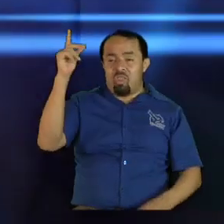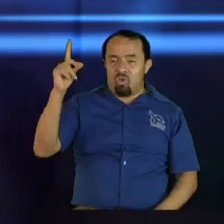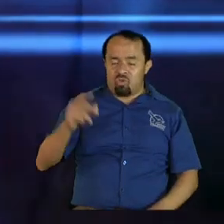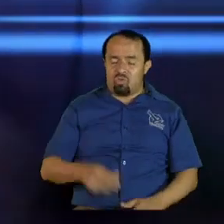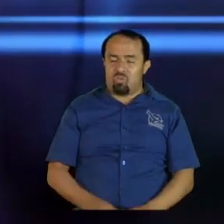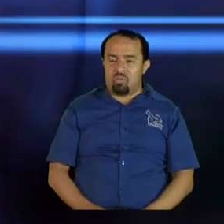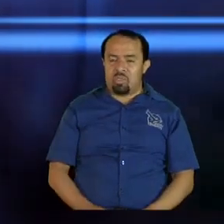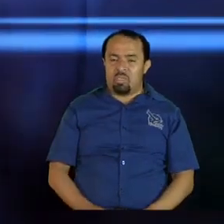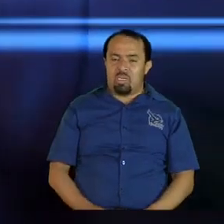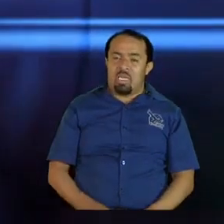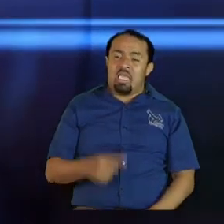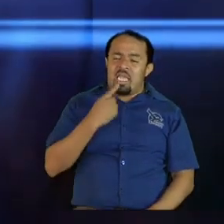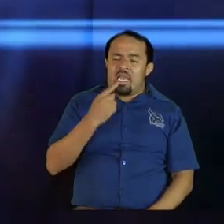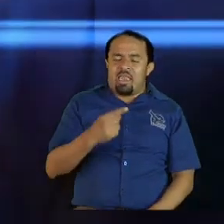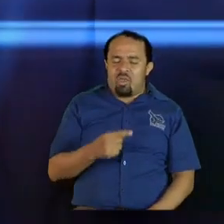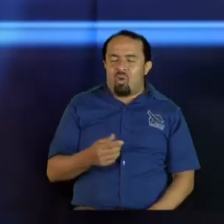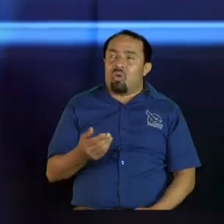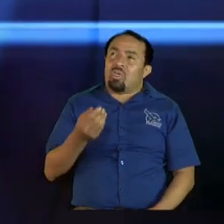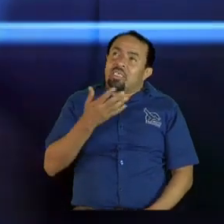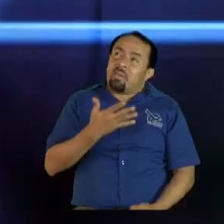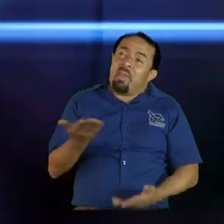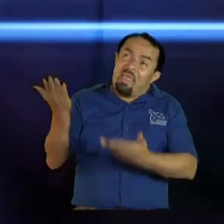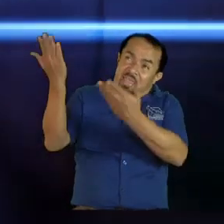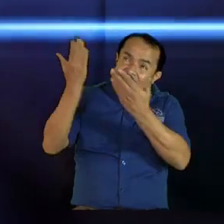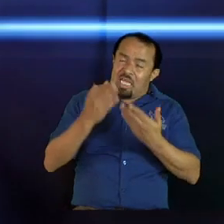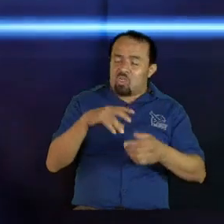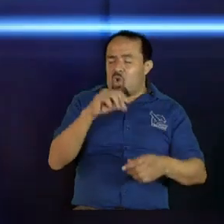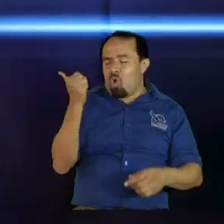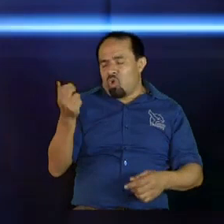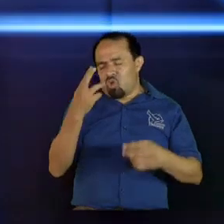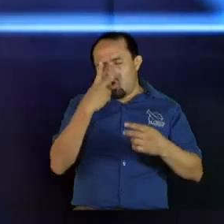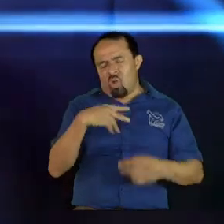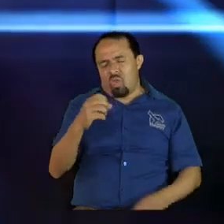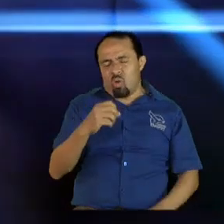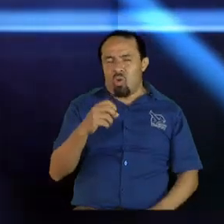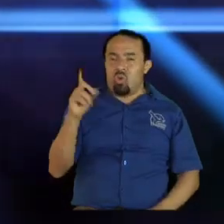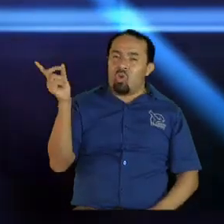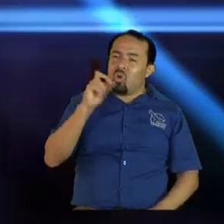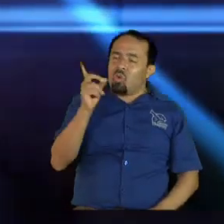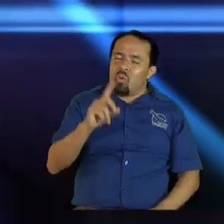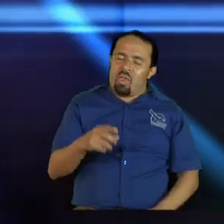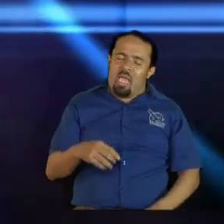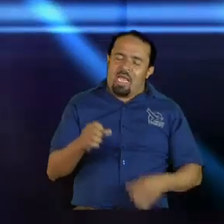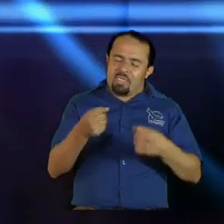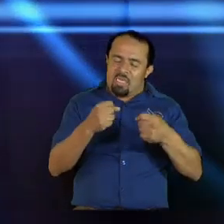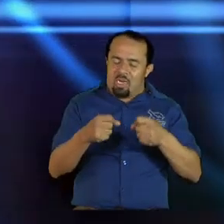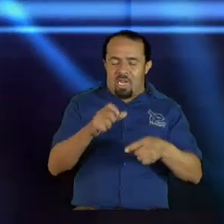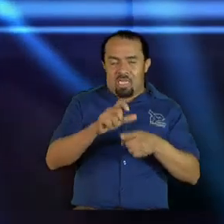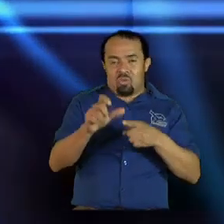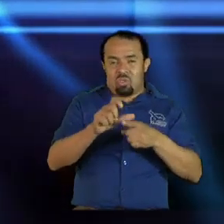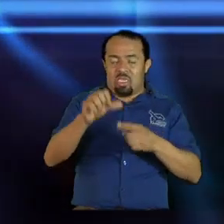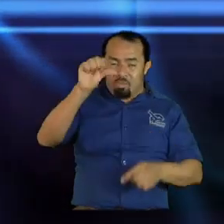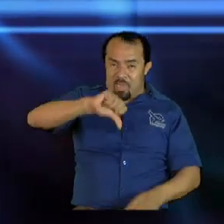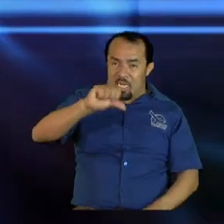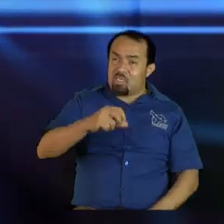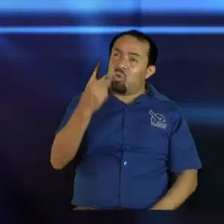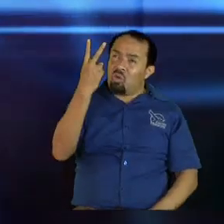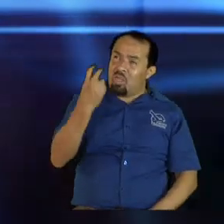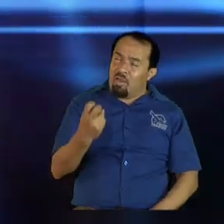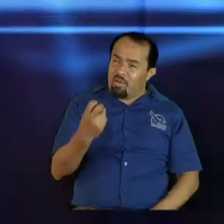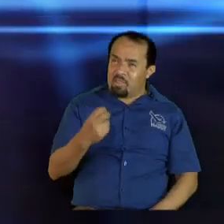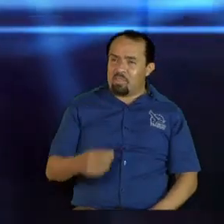yo lo voy a consagrar, le voy a enseñar, yo me voy a arrepentir, yo nunca más voy a saber qué le dijo, pero era de sus votos.